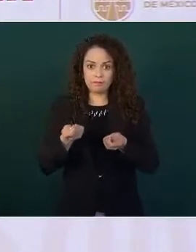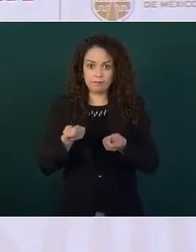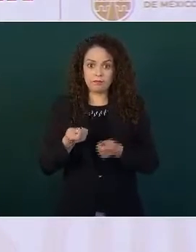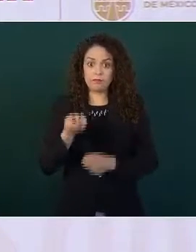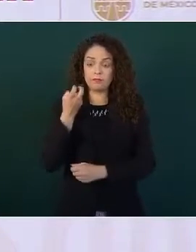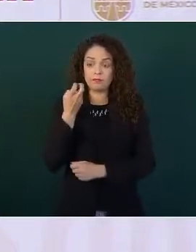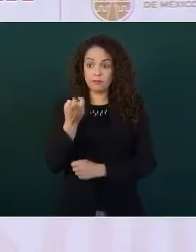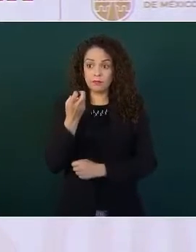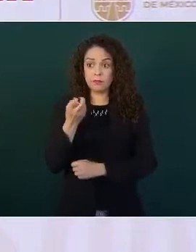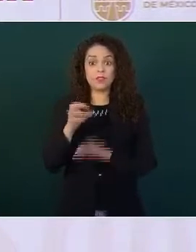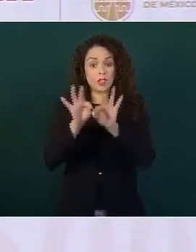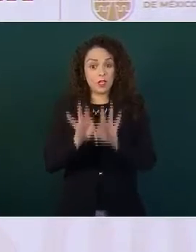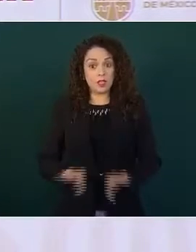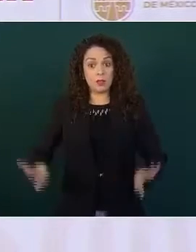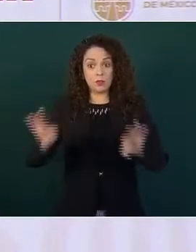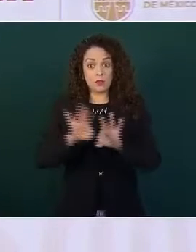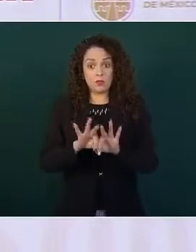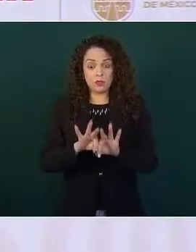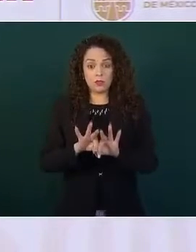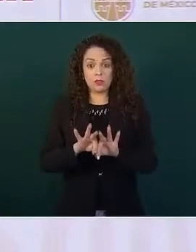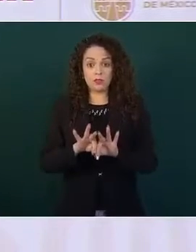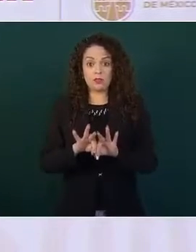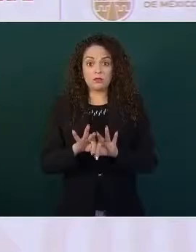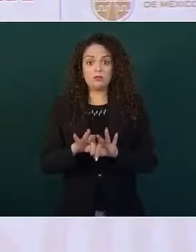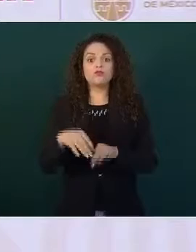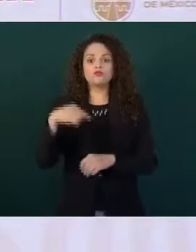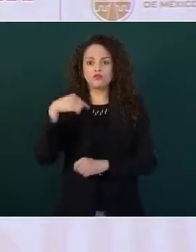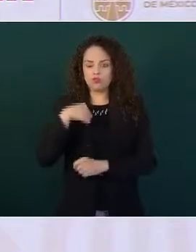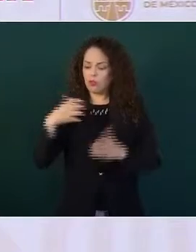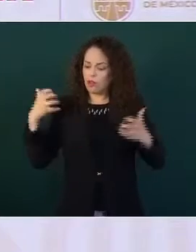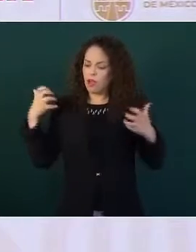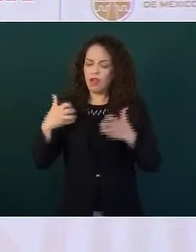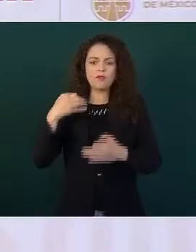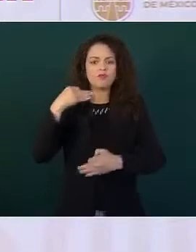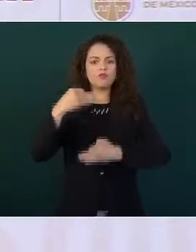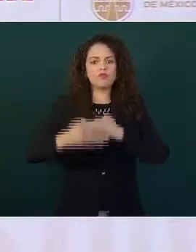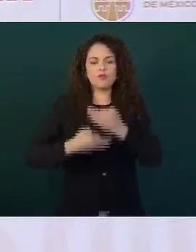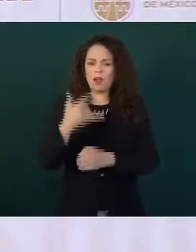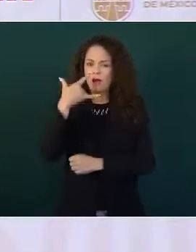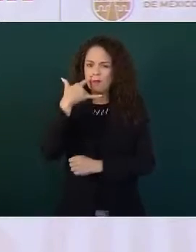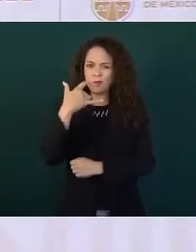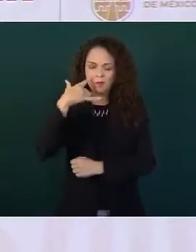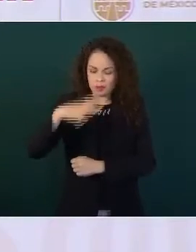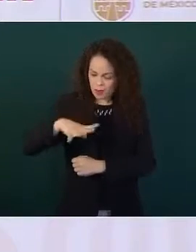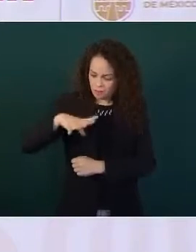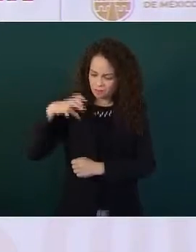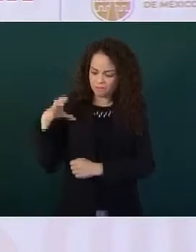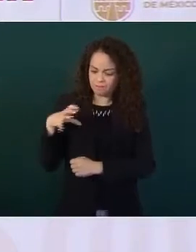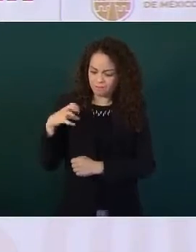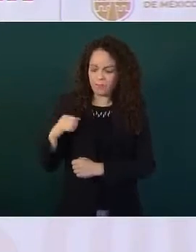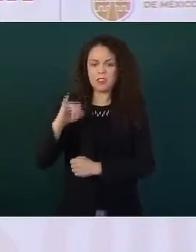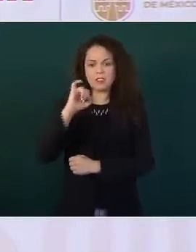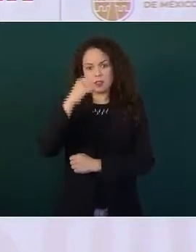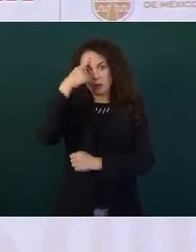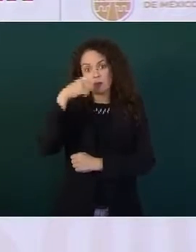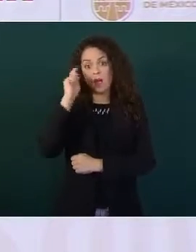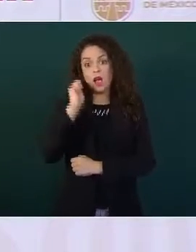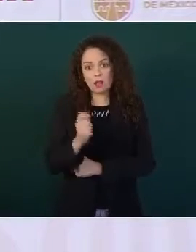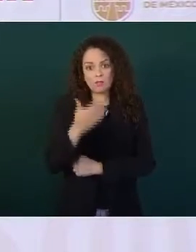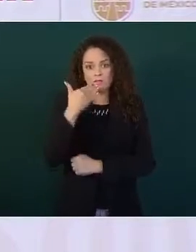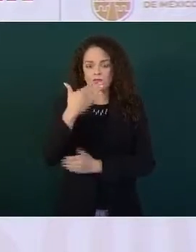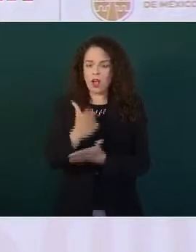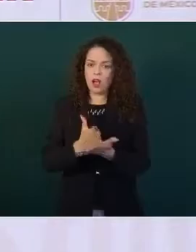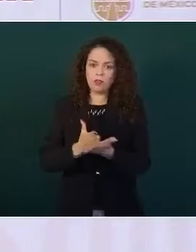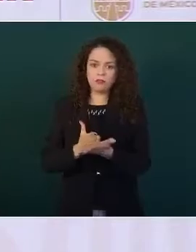elevada tarea pondré toda mi capacidad y mis esfuerzos para conducirlo bajo los